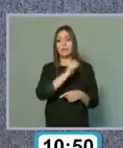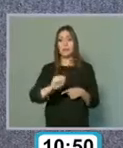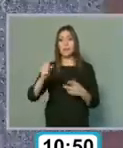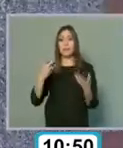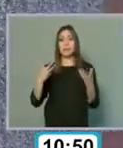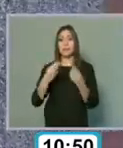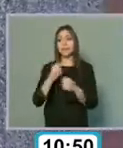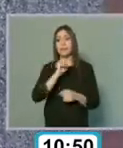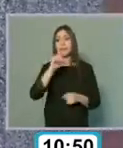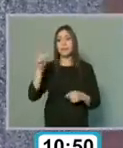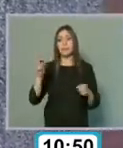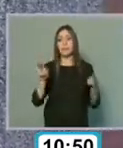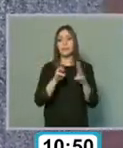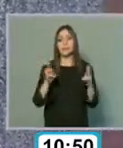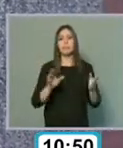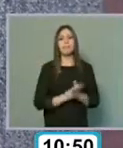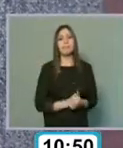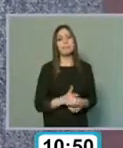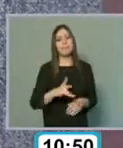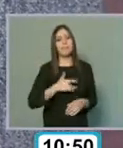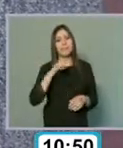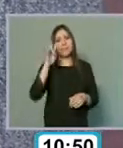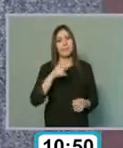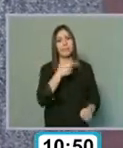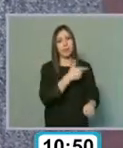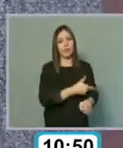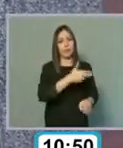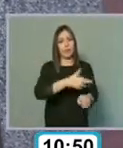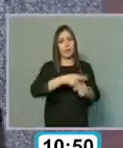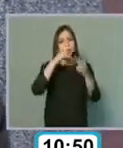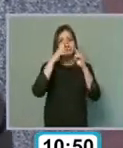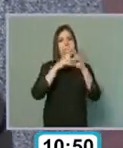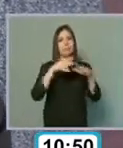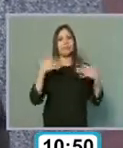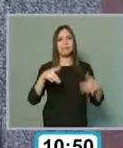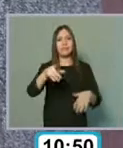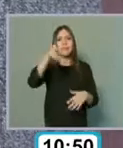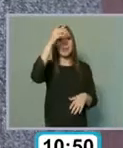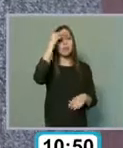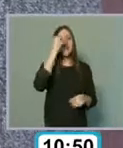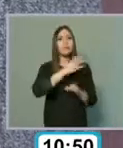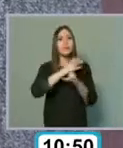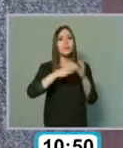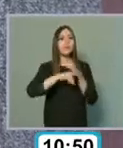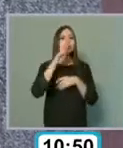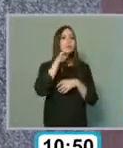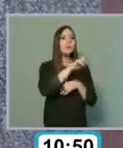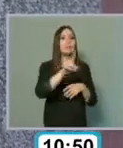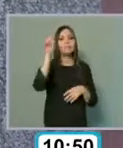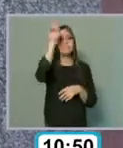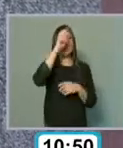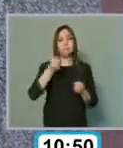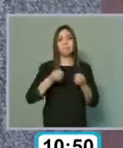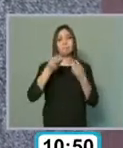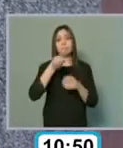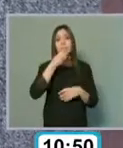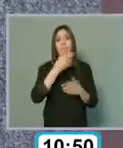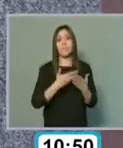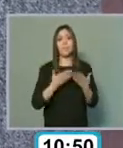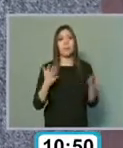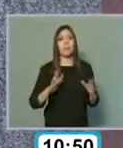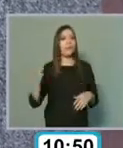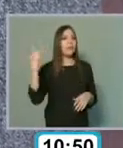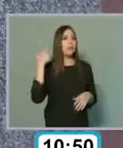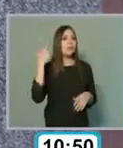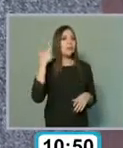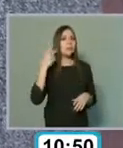música. Muchas gracias, la verdad es que es un honor para mí, le he aprendido de verlo en el escenario, me ha dado consejos increíbles y pues ahora, escuchando